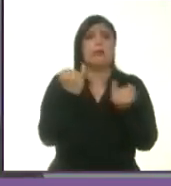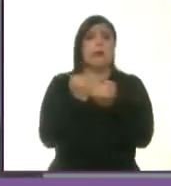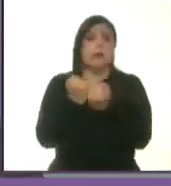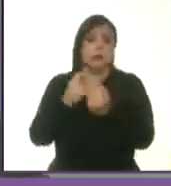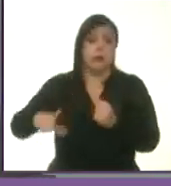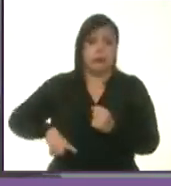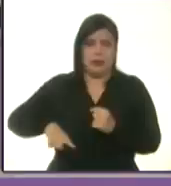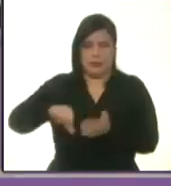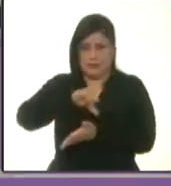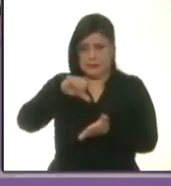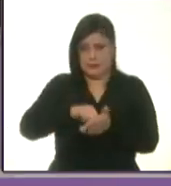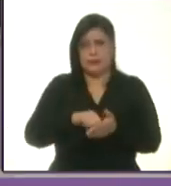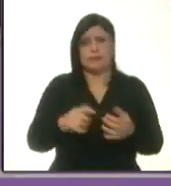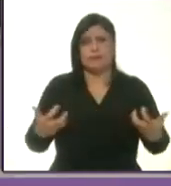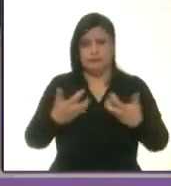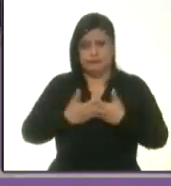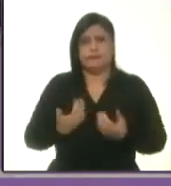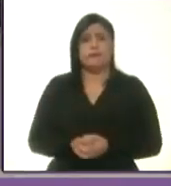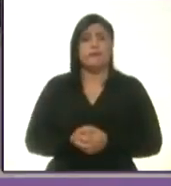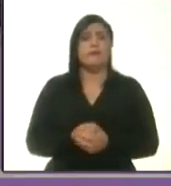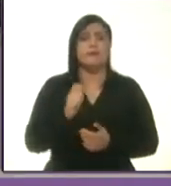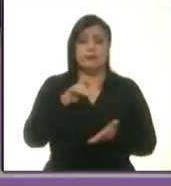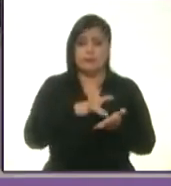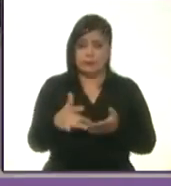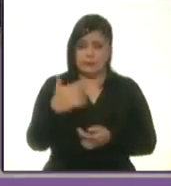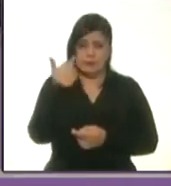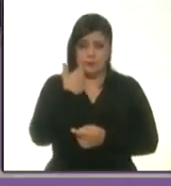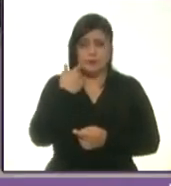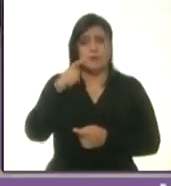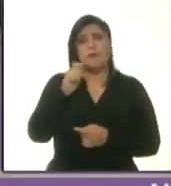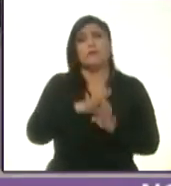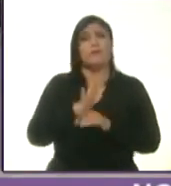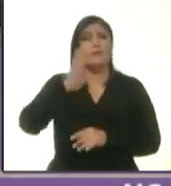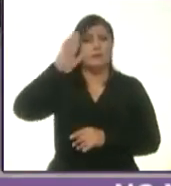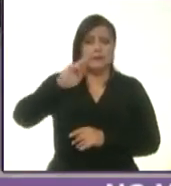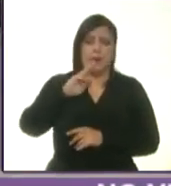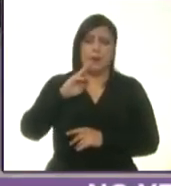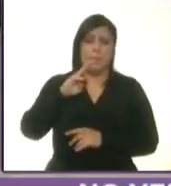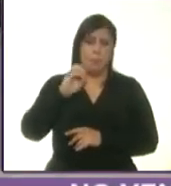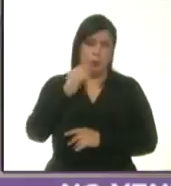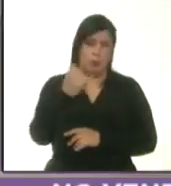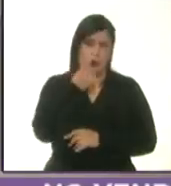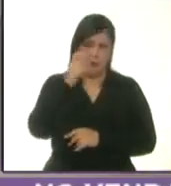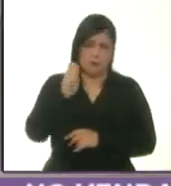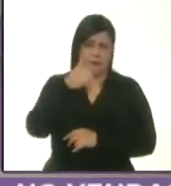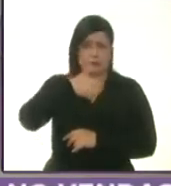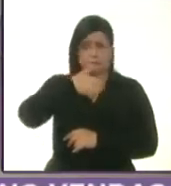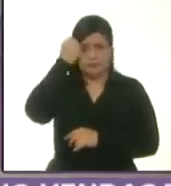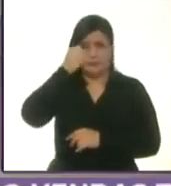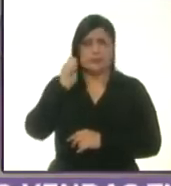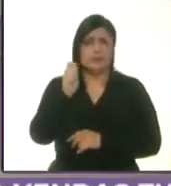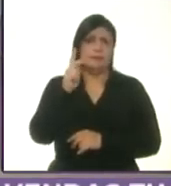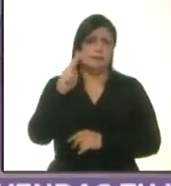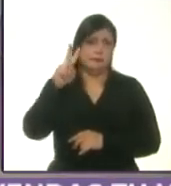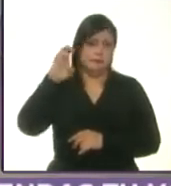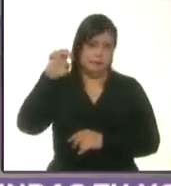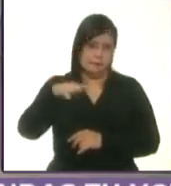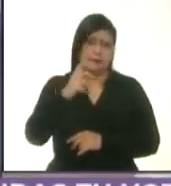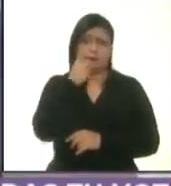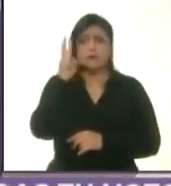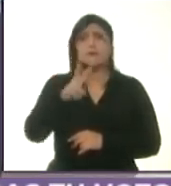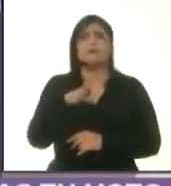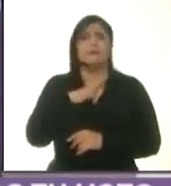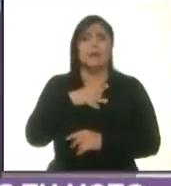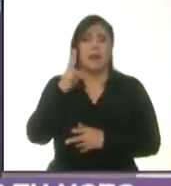muchísimas gracias candidato marco rascón pide el uso de la voz mariana voy del partido vélez gracias bueno yo creo que el tema de desabasto de